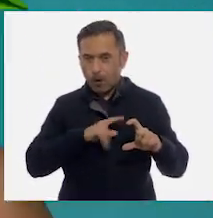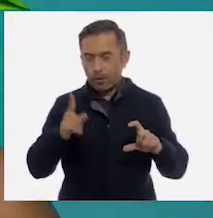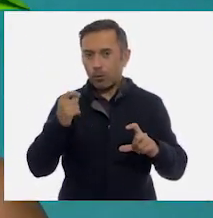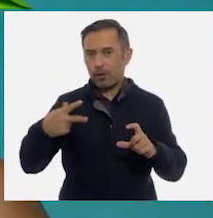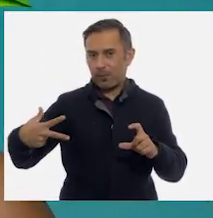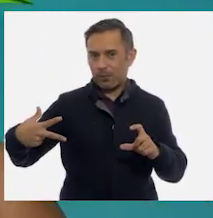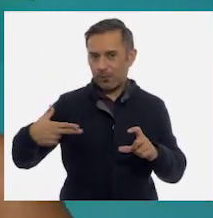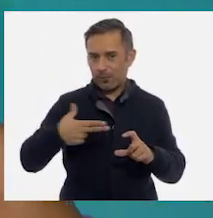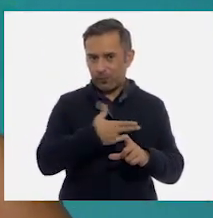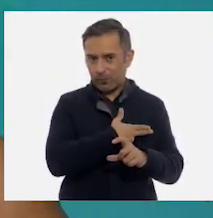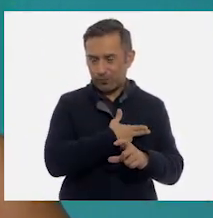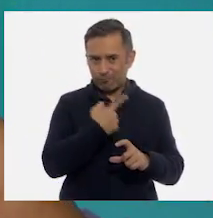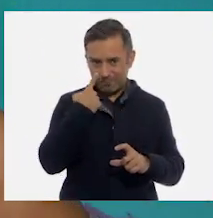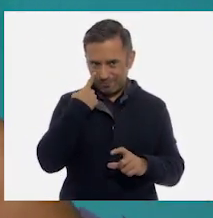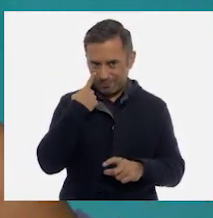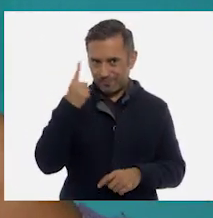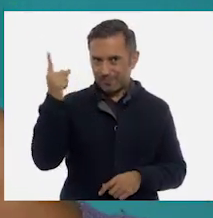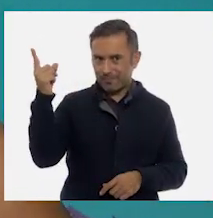Así.